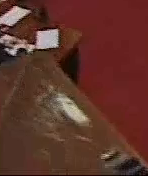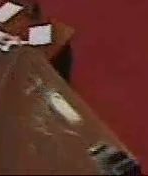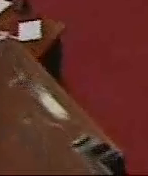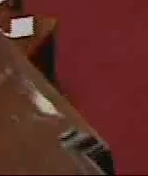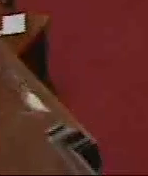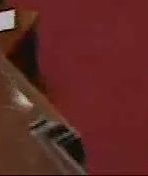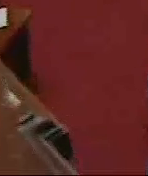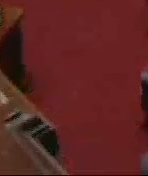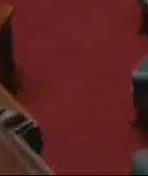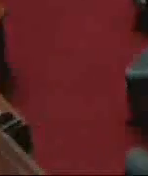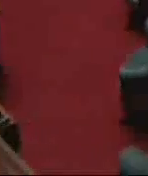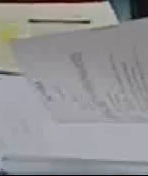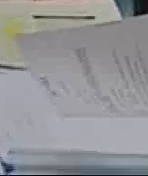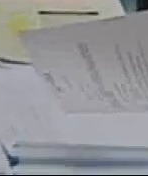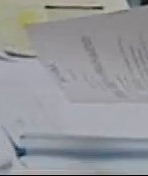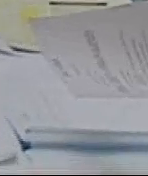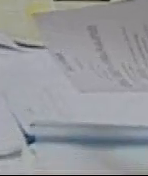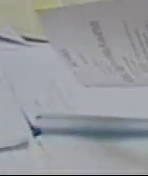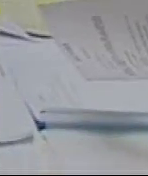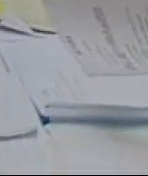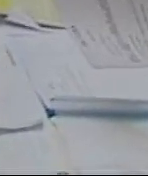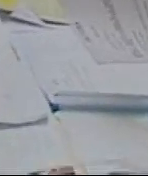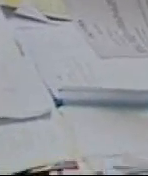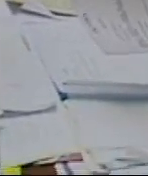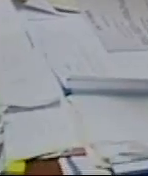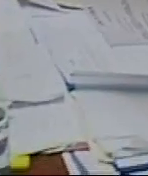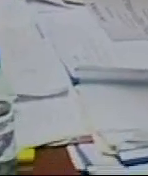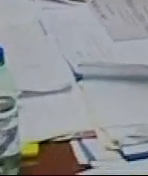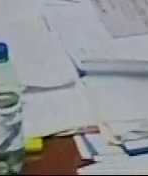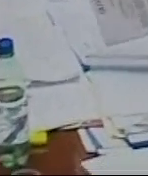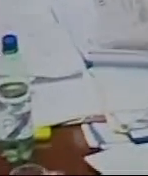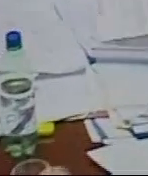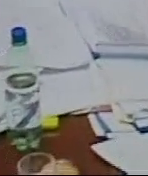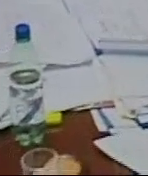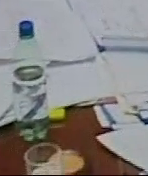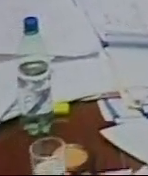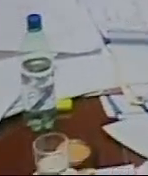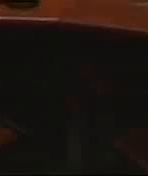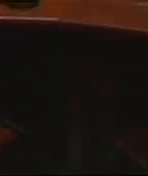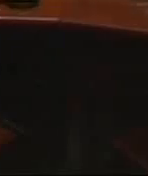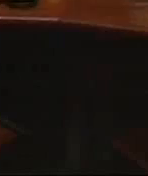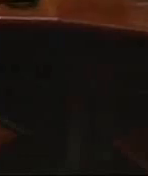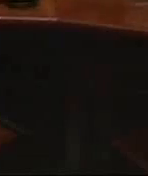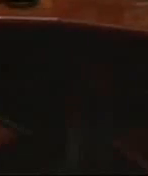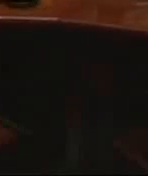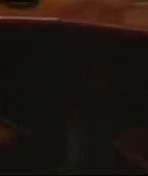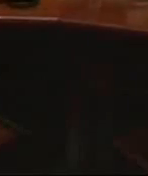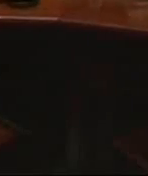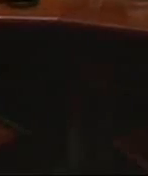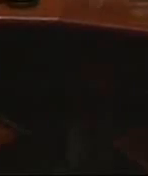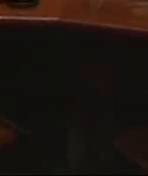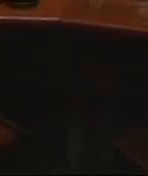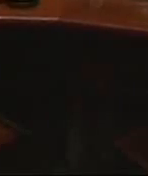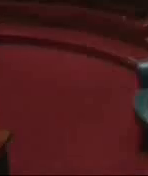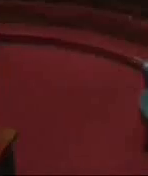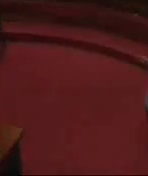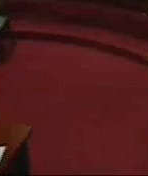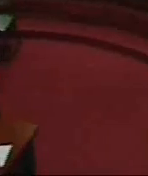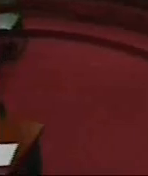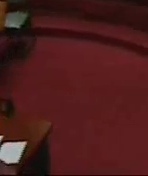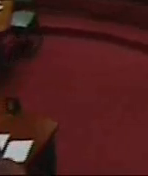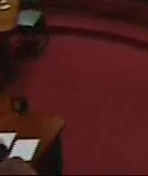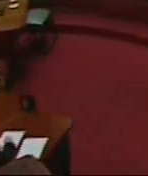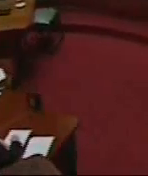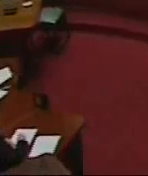que realizaron los senadores por Pluna, el convocante fue siempre Carlos Moreira del Partido Nacional, quien cuestionó desde el cierre de la empresa hasta